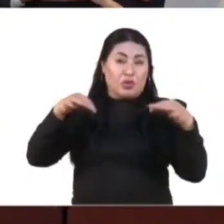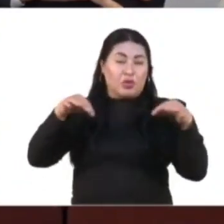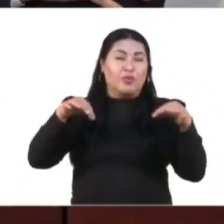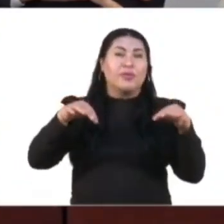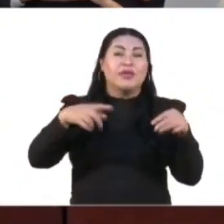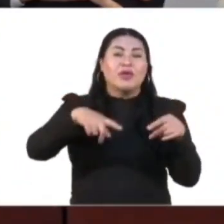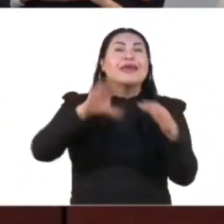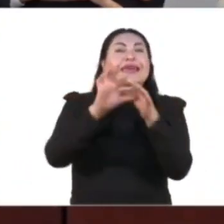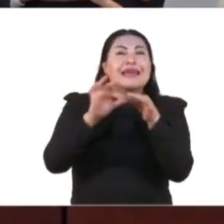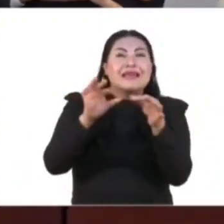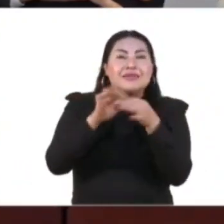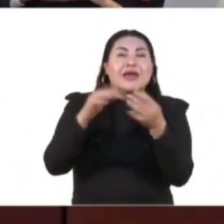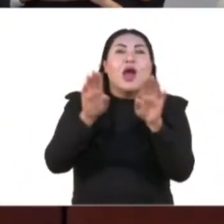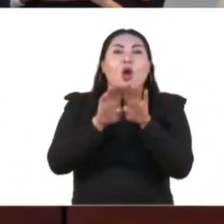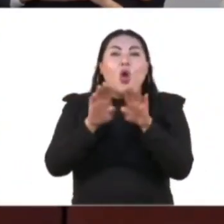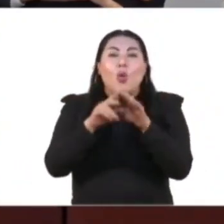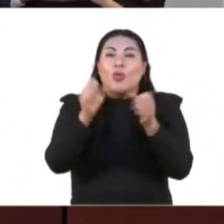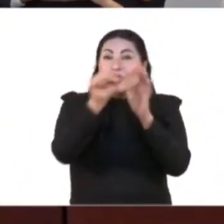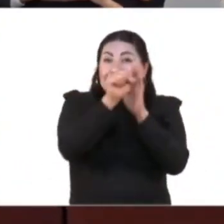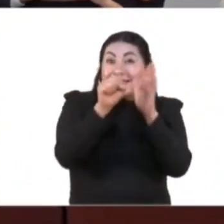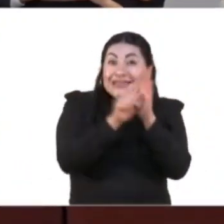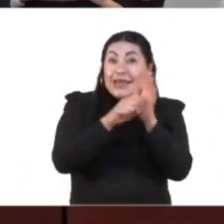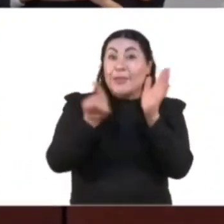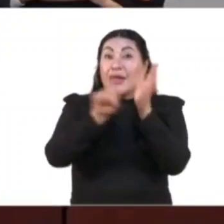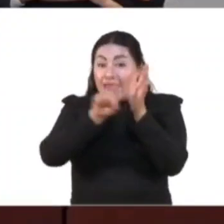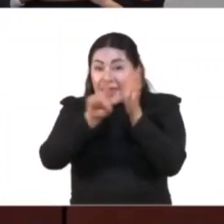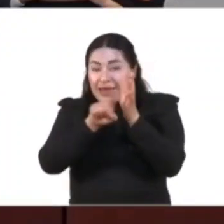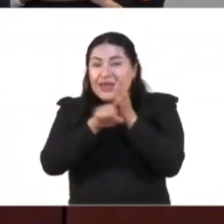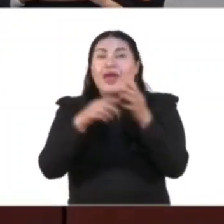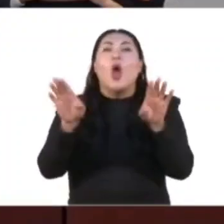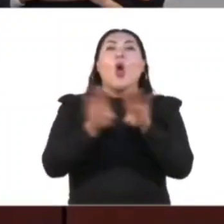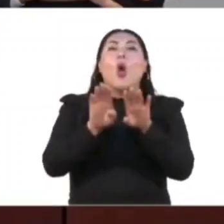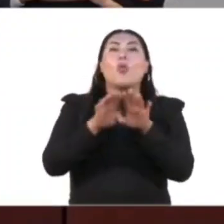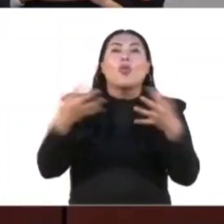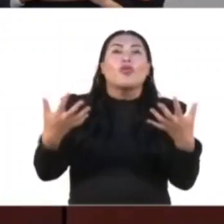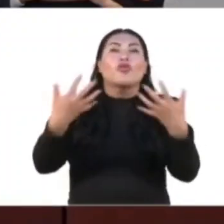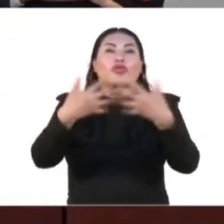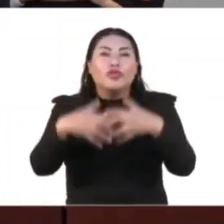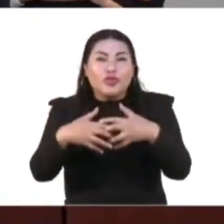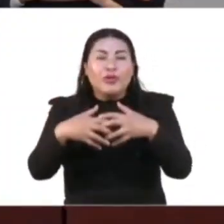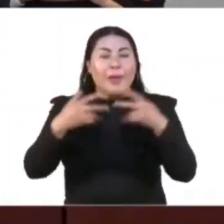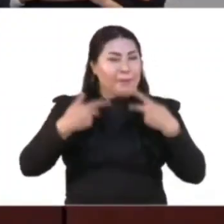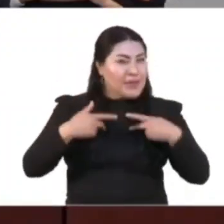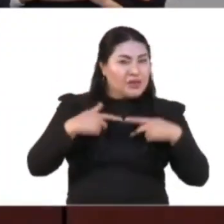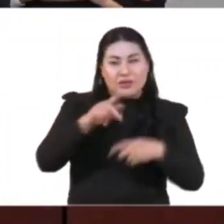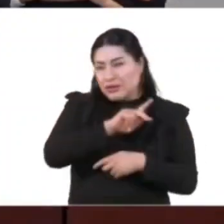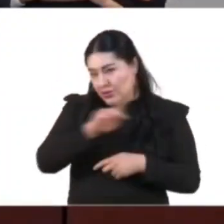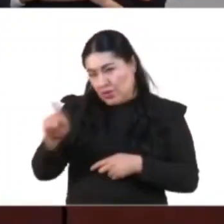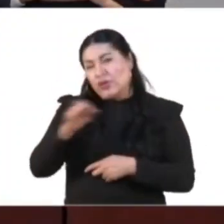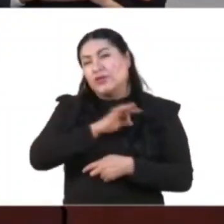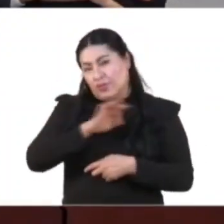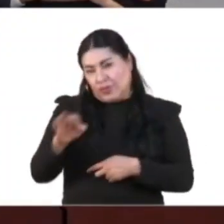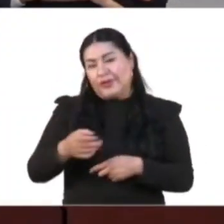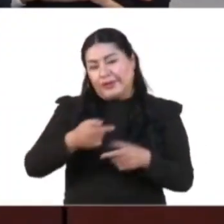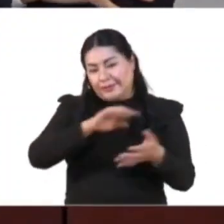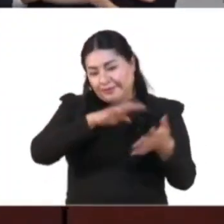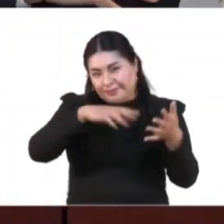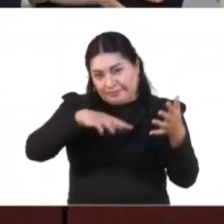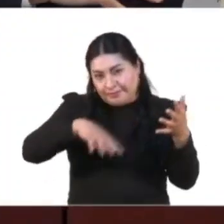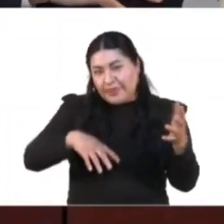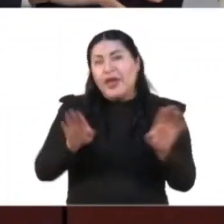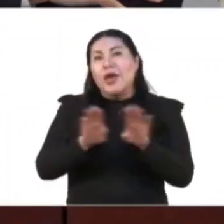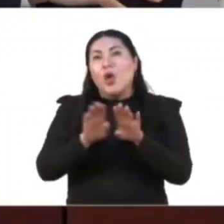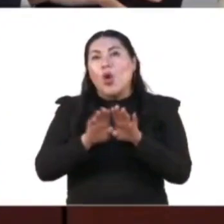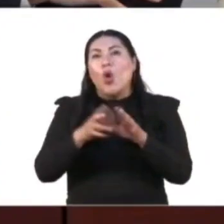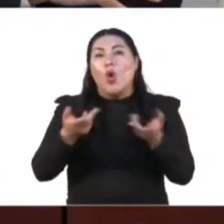didáctico que explica cómo opera el sistema de alertamiento sísmico mexicano, y ahí tanto el público en general como los medios de comunicación puede ubicar con claridad cómo